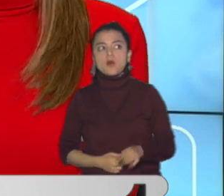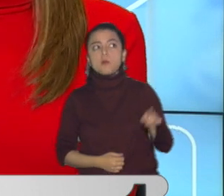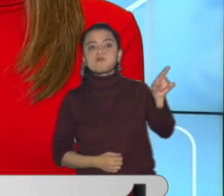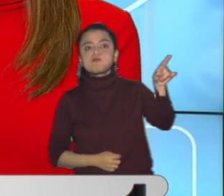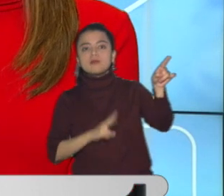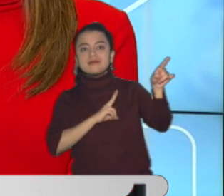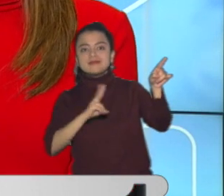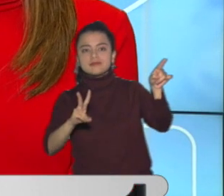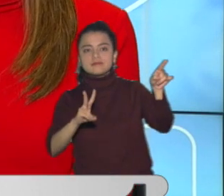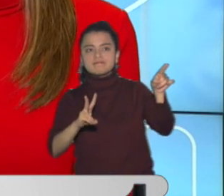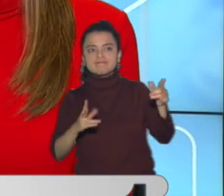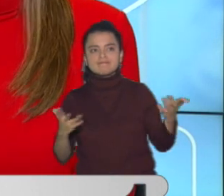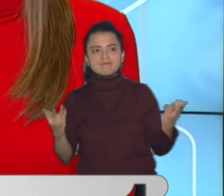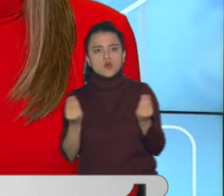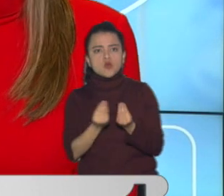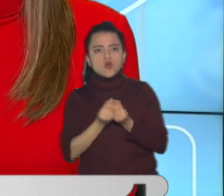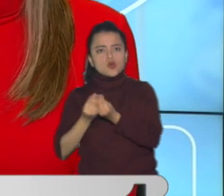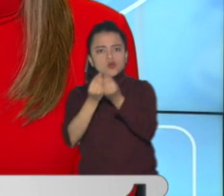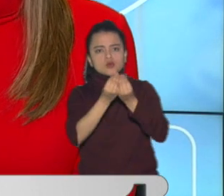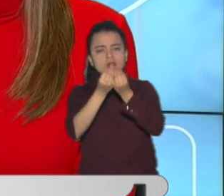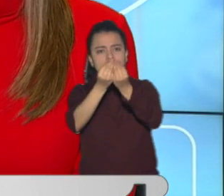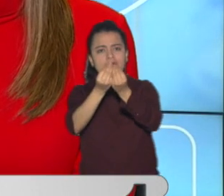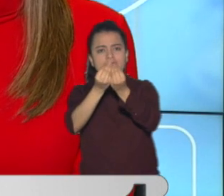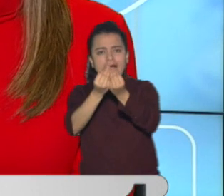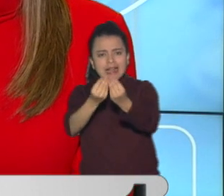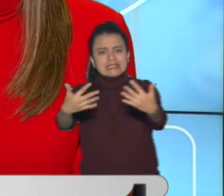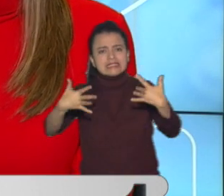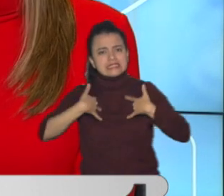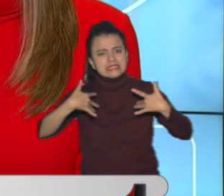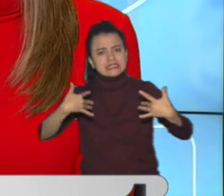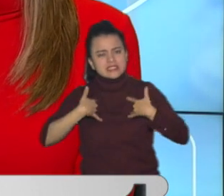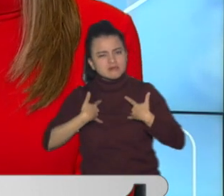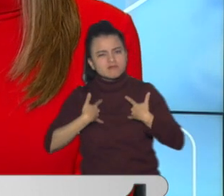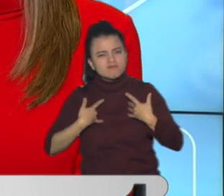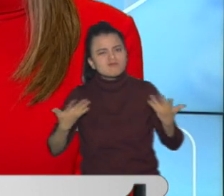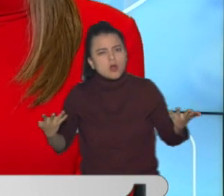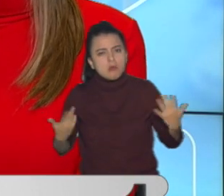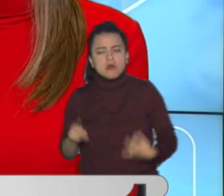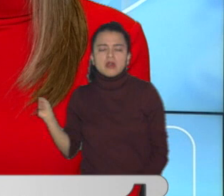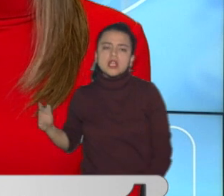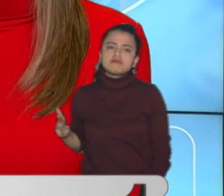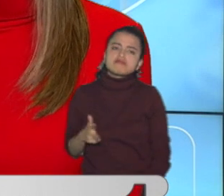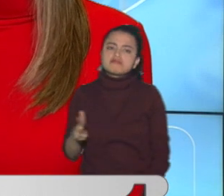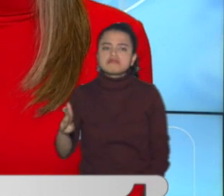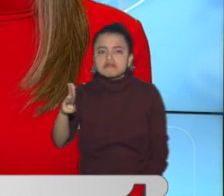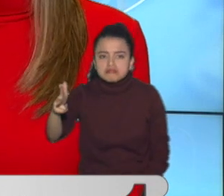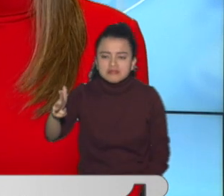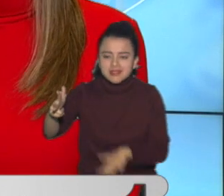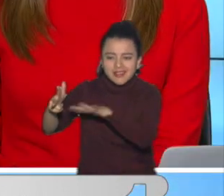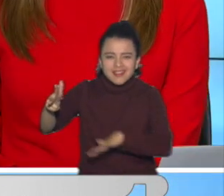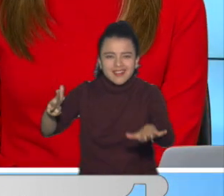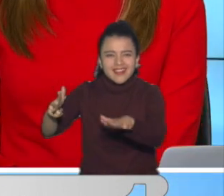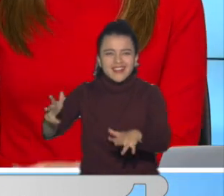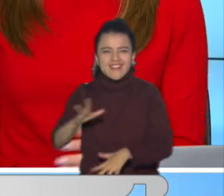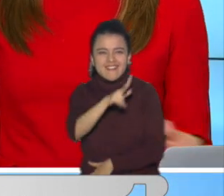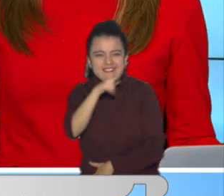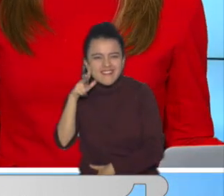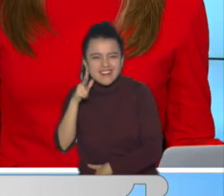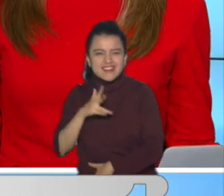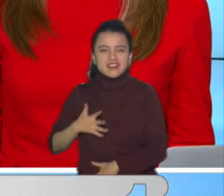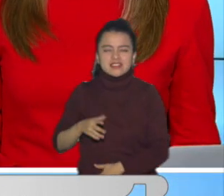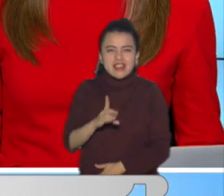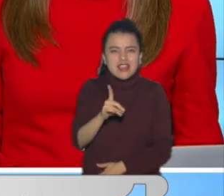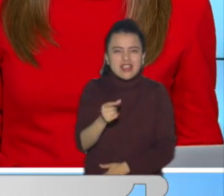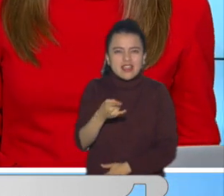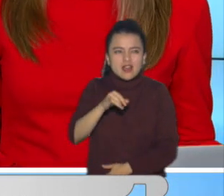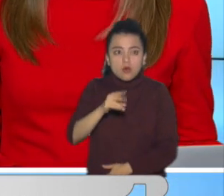Cauca, un concejal fue víctima de un ataque armado cuando se desplazaba por la zona rural del municipio de Dagua. Sebastián Bedoya, muy buenos días. ¿Cómo está